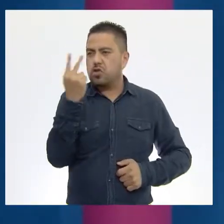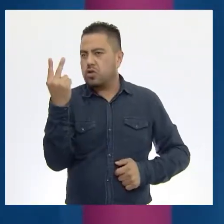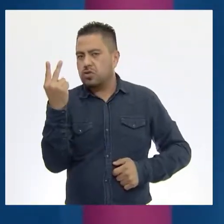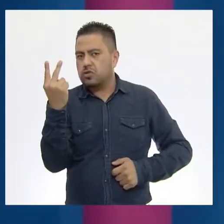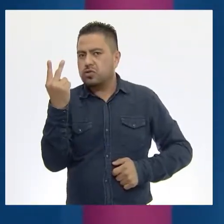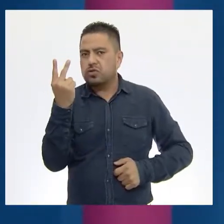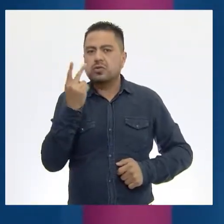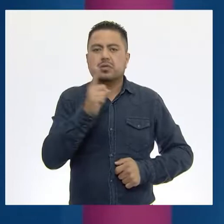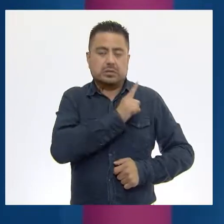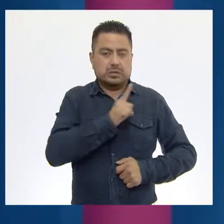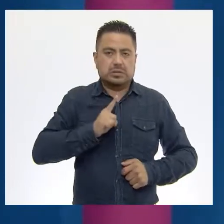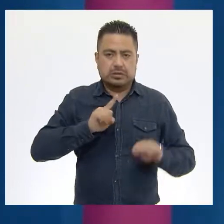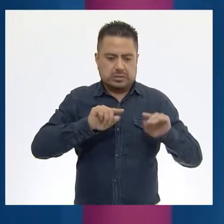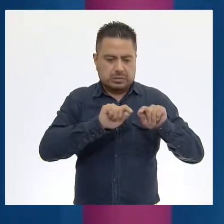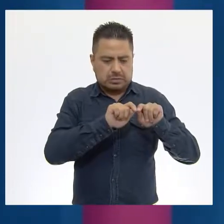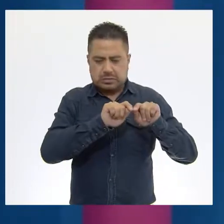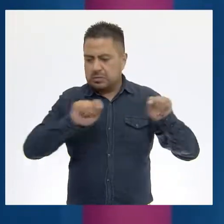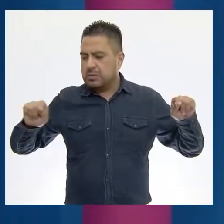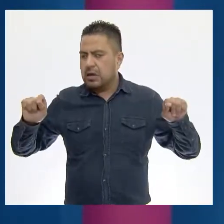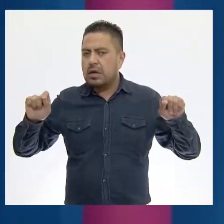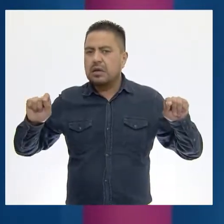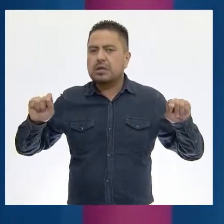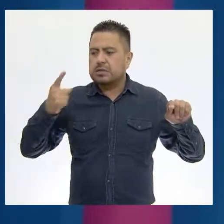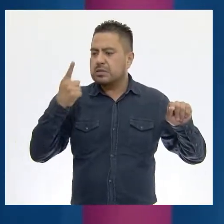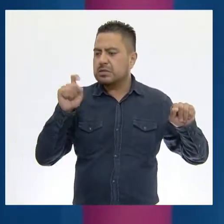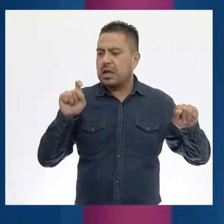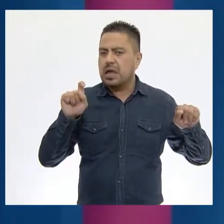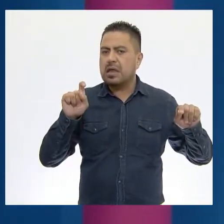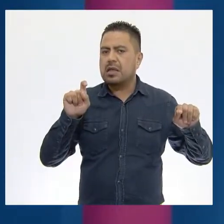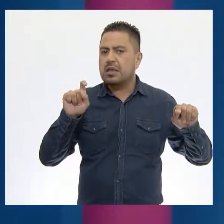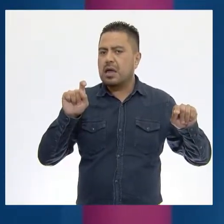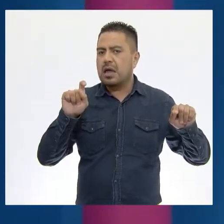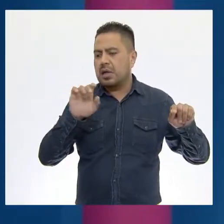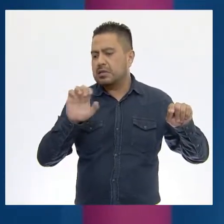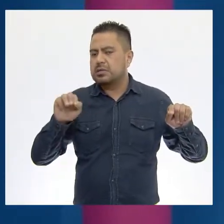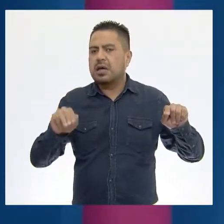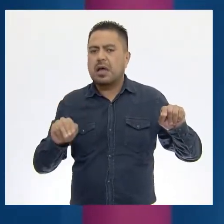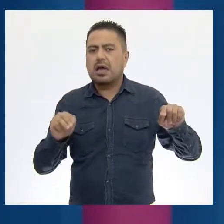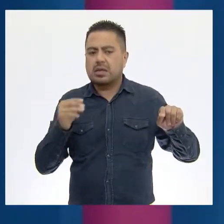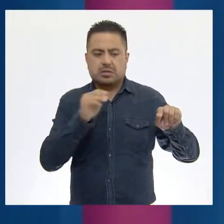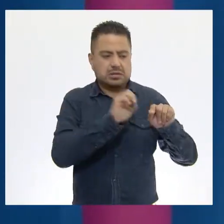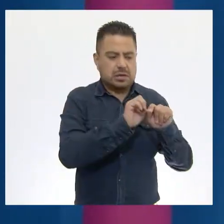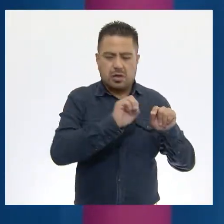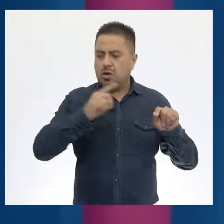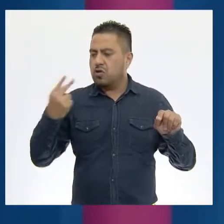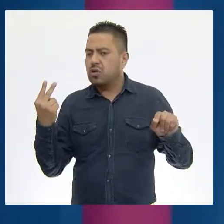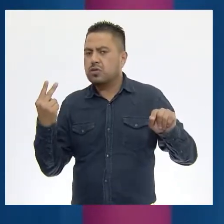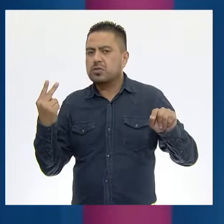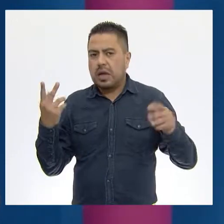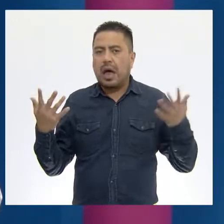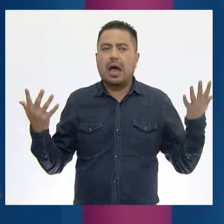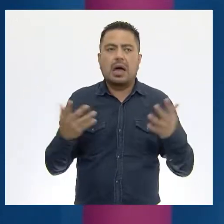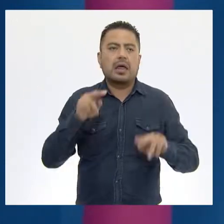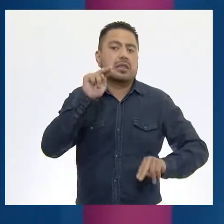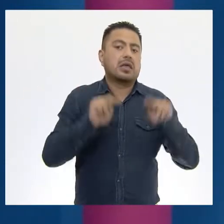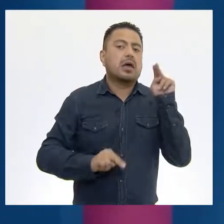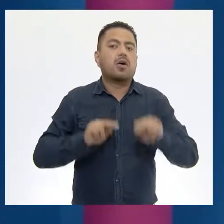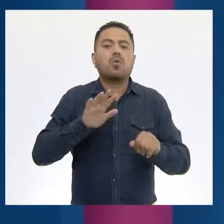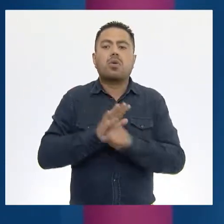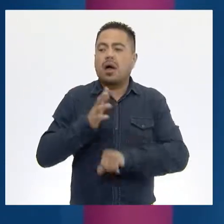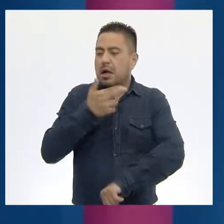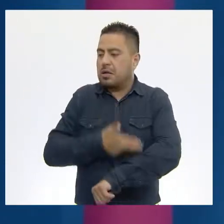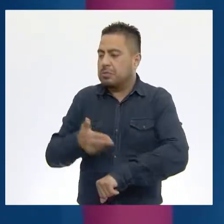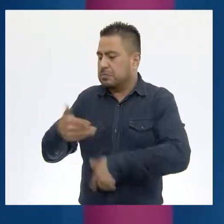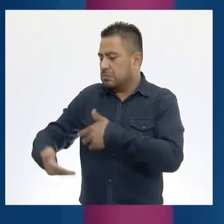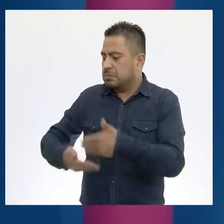2. Tendrían que medir cuánto miden centímetros de 0 al 2 y entonces ya hacer, pues dependiendo de qué nos pidan,